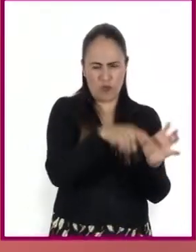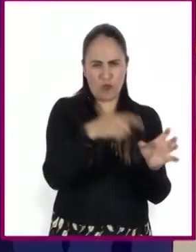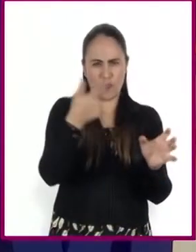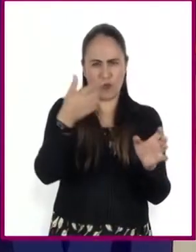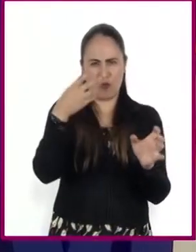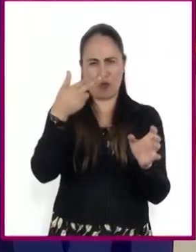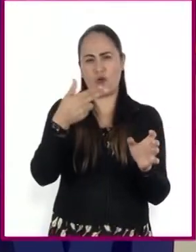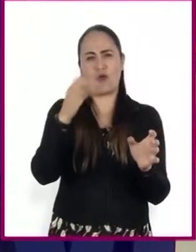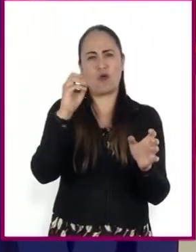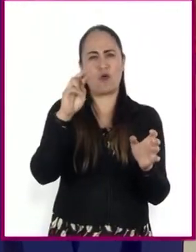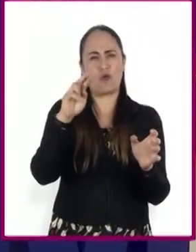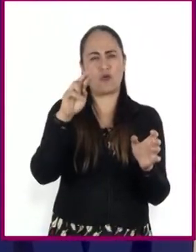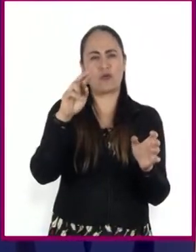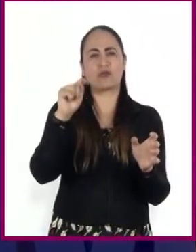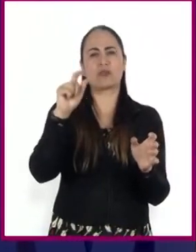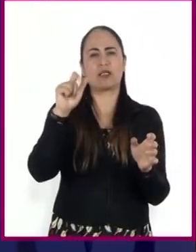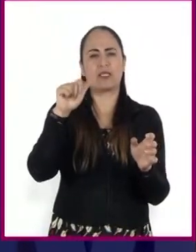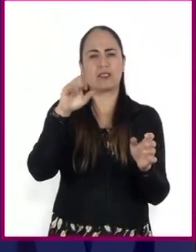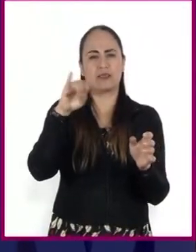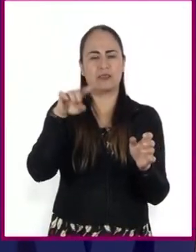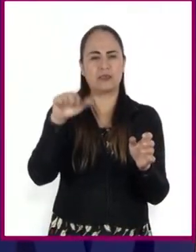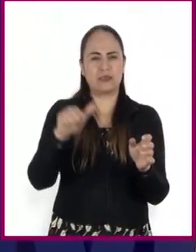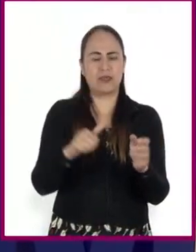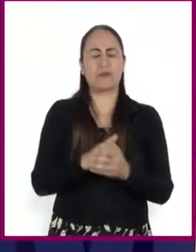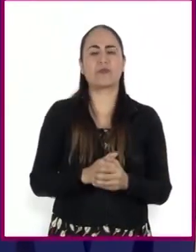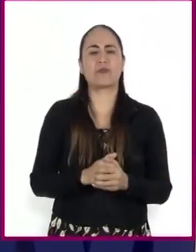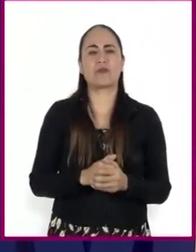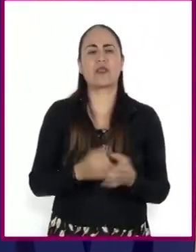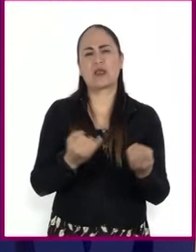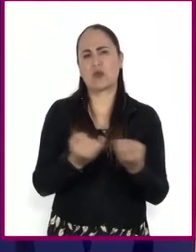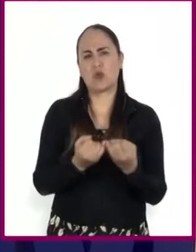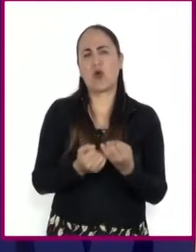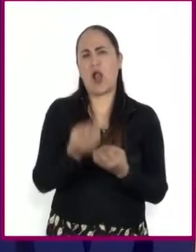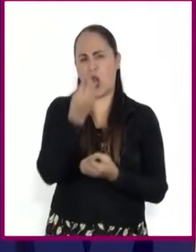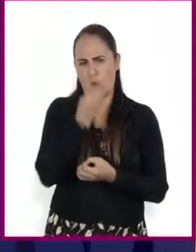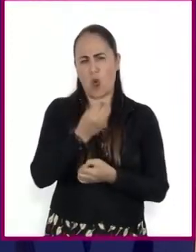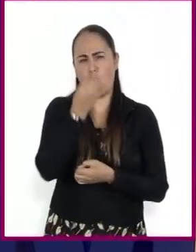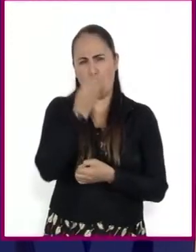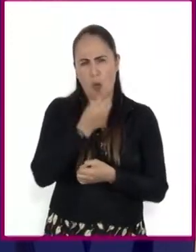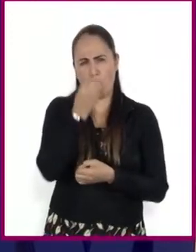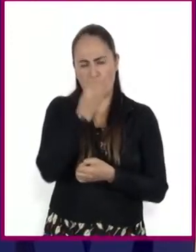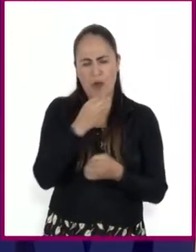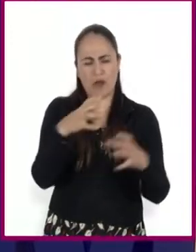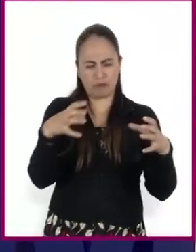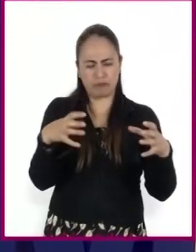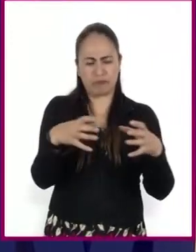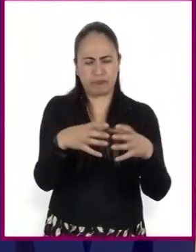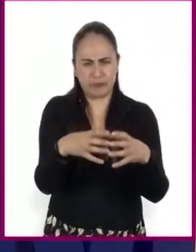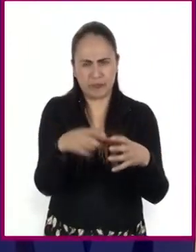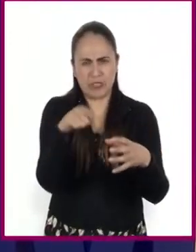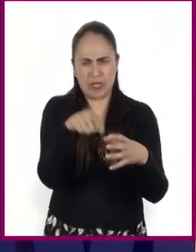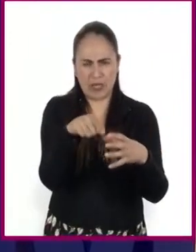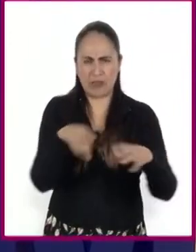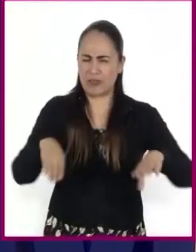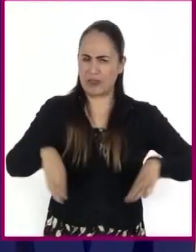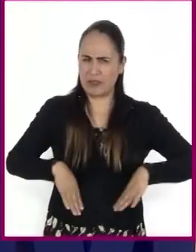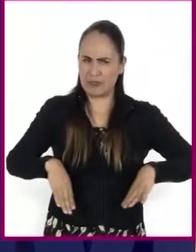¿Y comestibles? ¿Es parte del género próximo o pertenece a la diferencia específica?